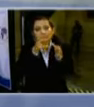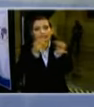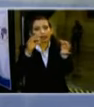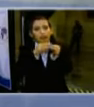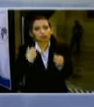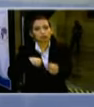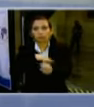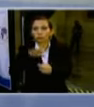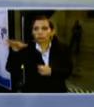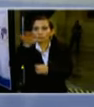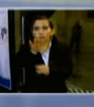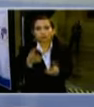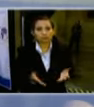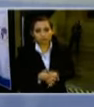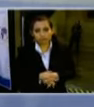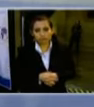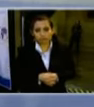cuentas?